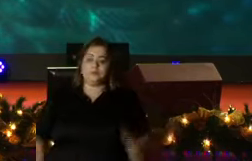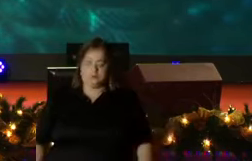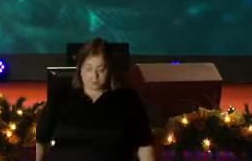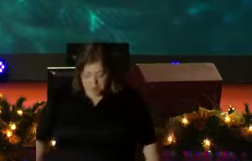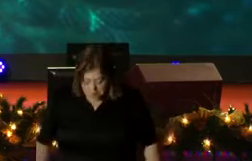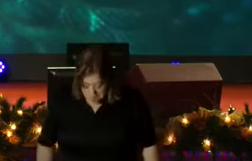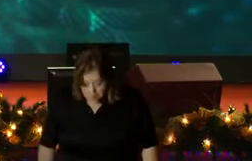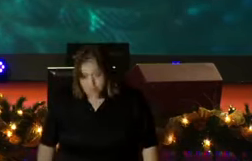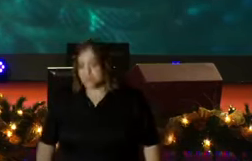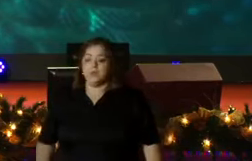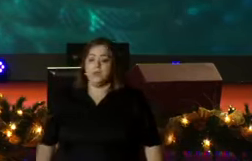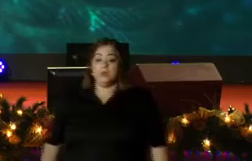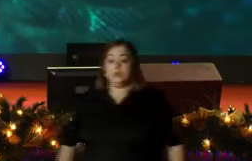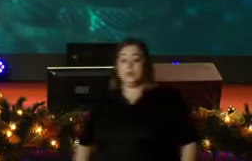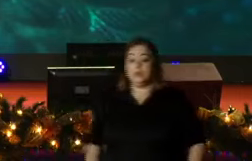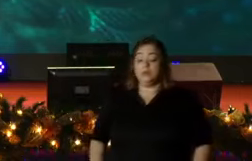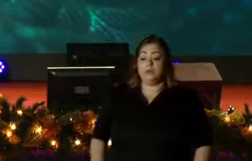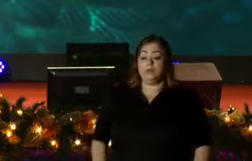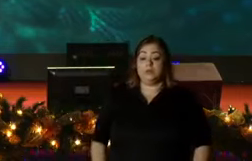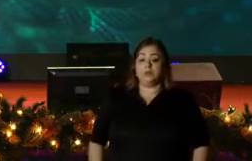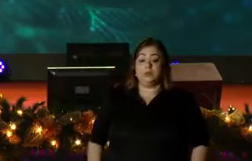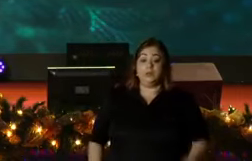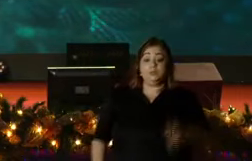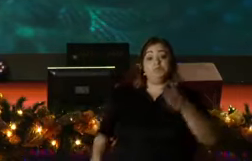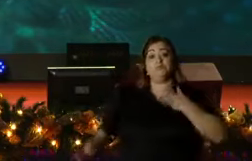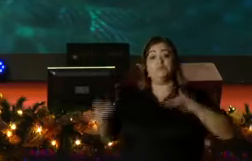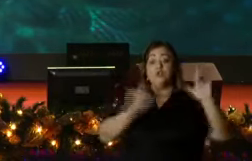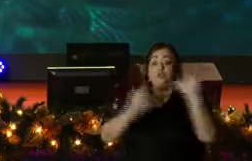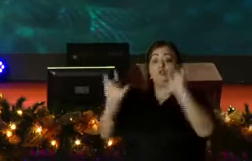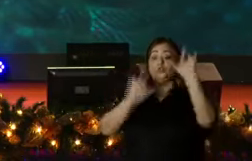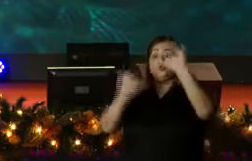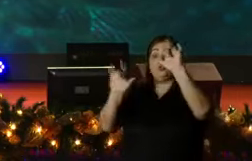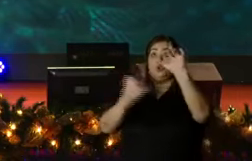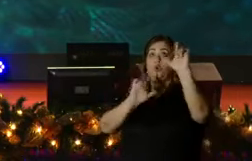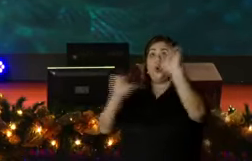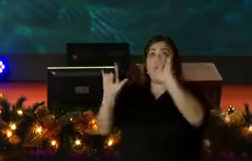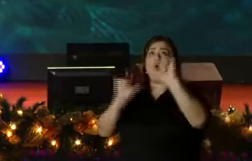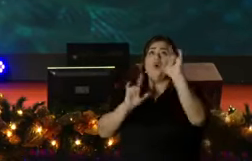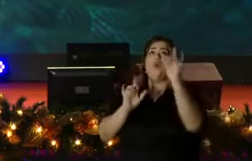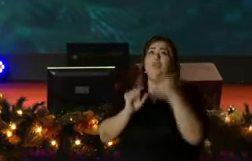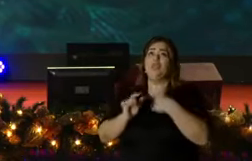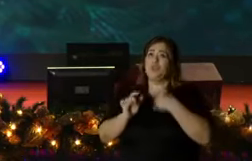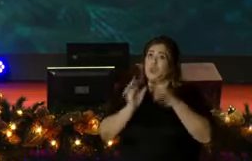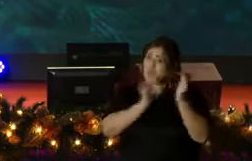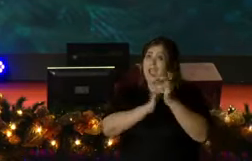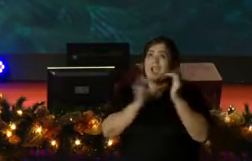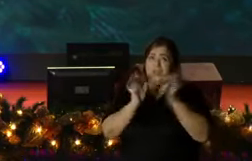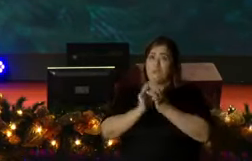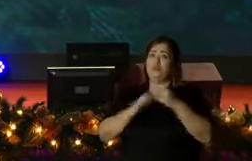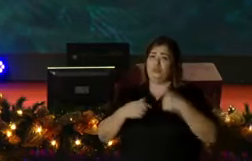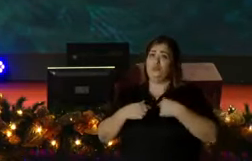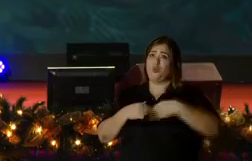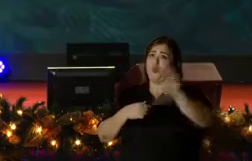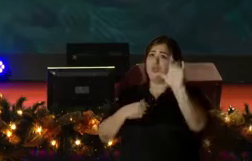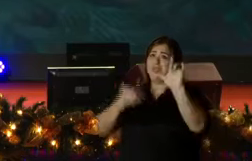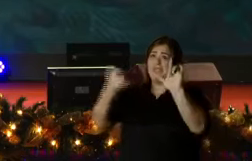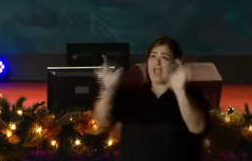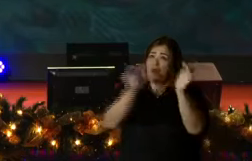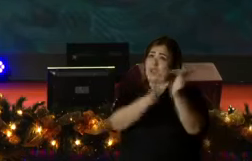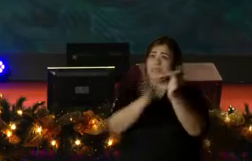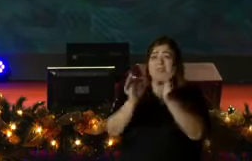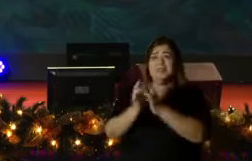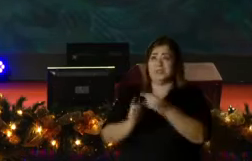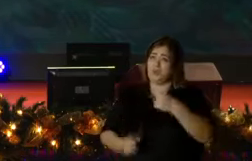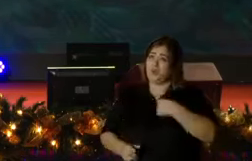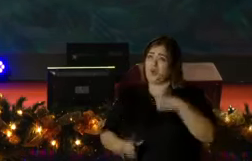¿Cuántos pueden decirle: Jesús, yo te amo, yo te amo, yo te amo? Díselo: Jesús, yo te amo, yo te amo.